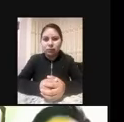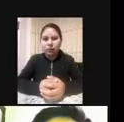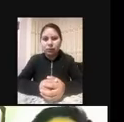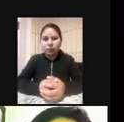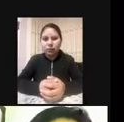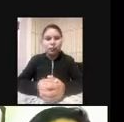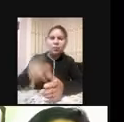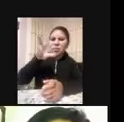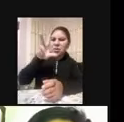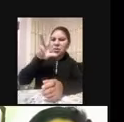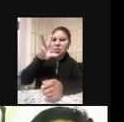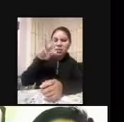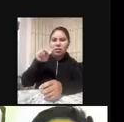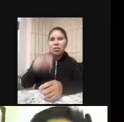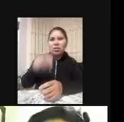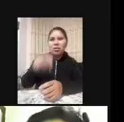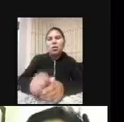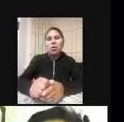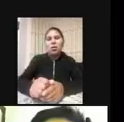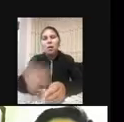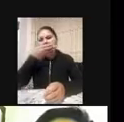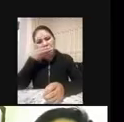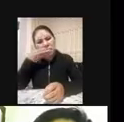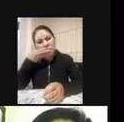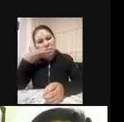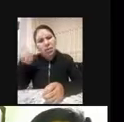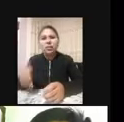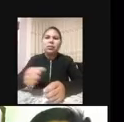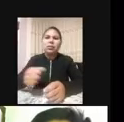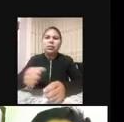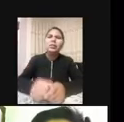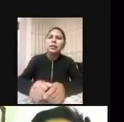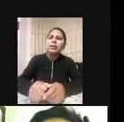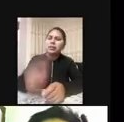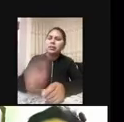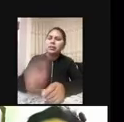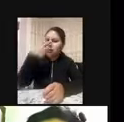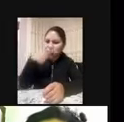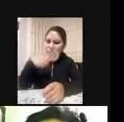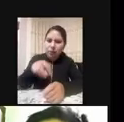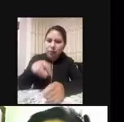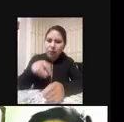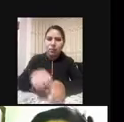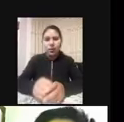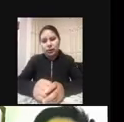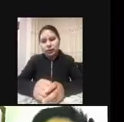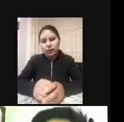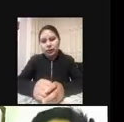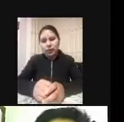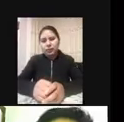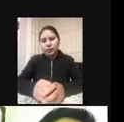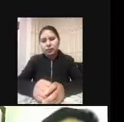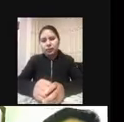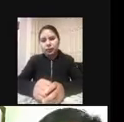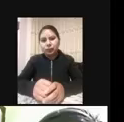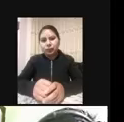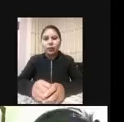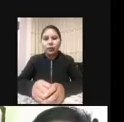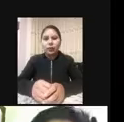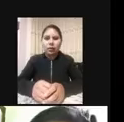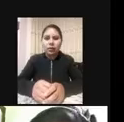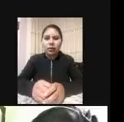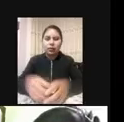la mejor estrategia. Todo lo que es soplar, todo lo que es inflar cachetes, tomar jugo en bolsita, todo eso